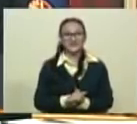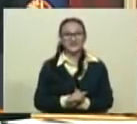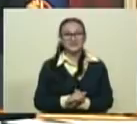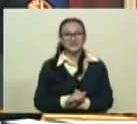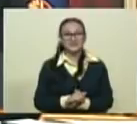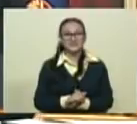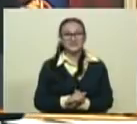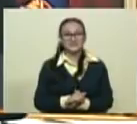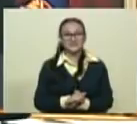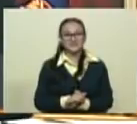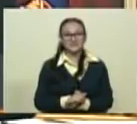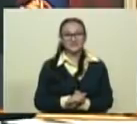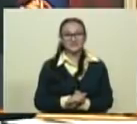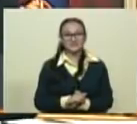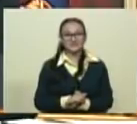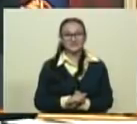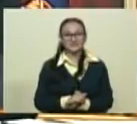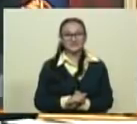Le entró tos.